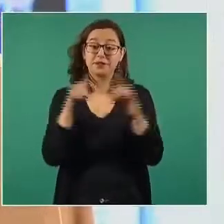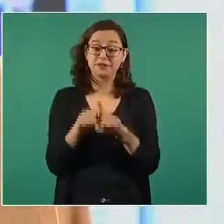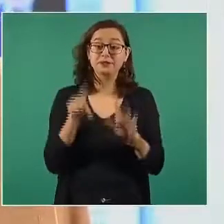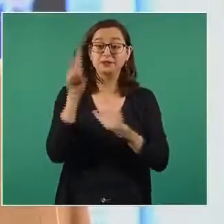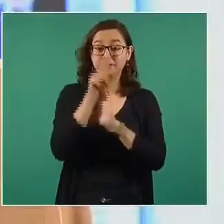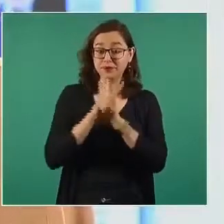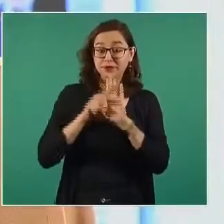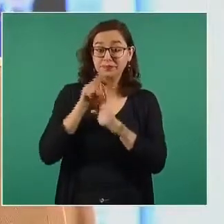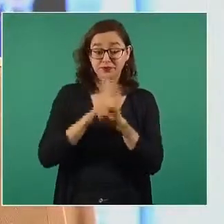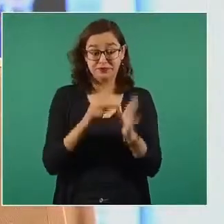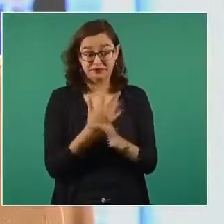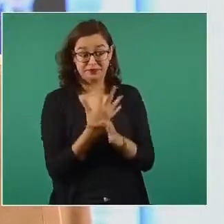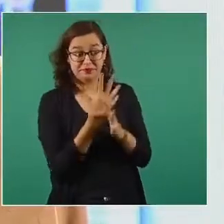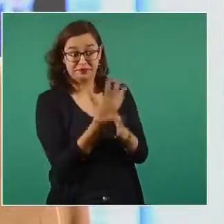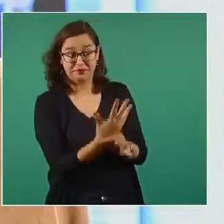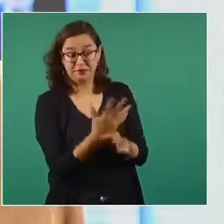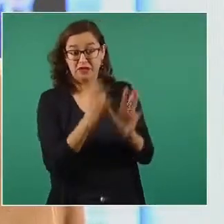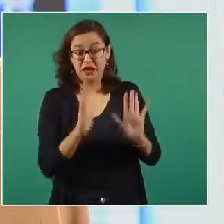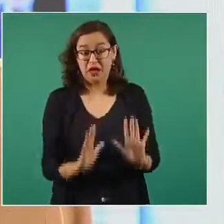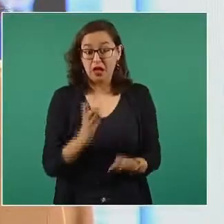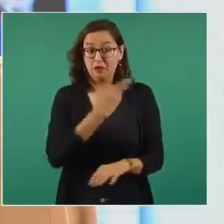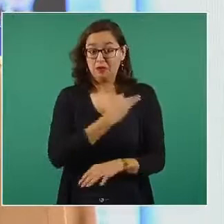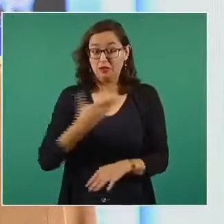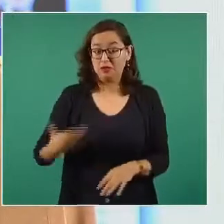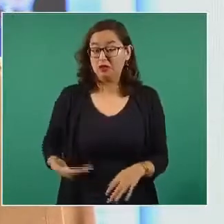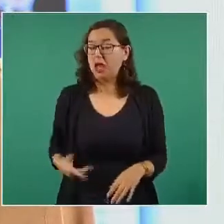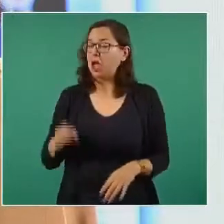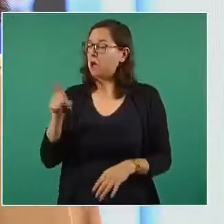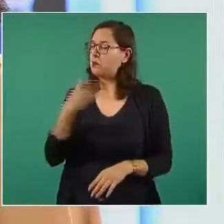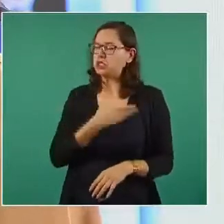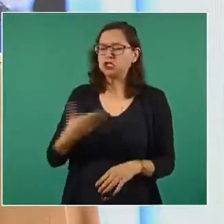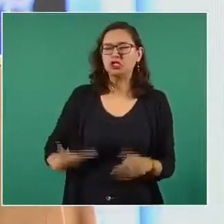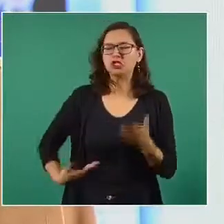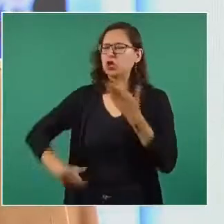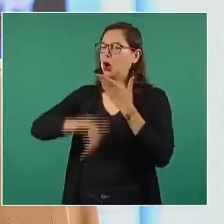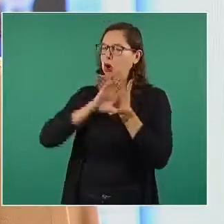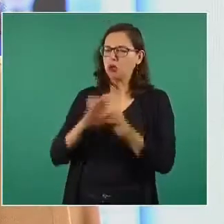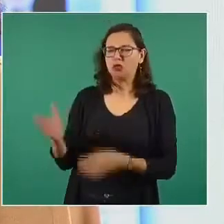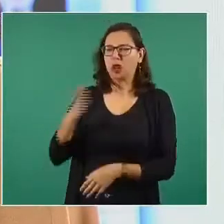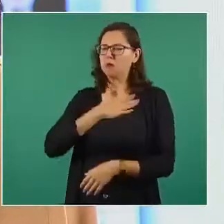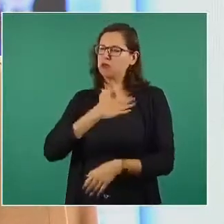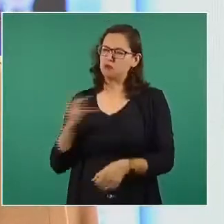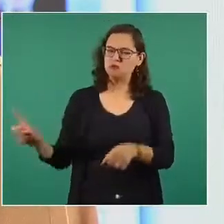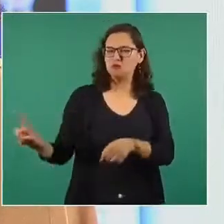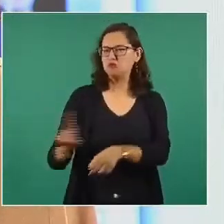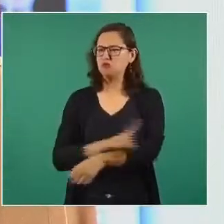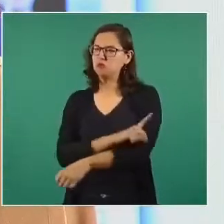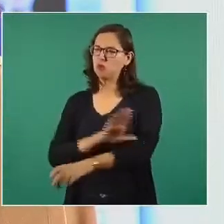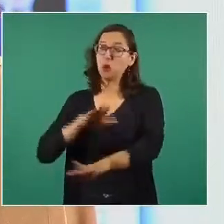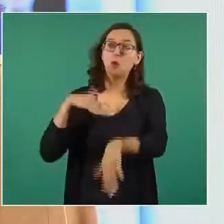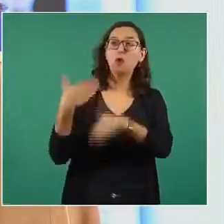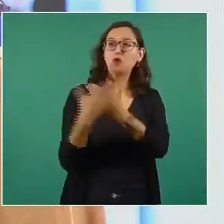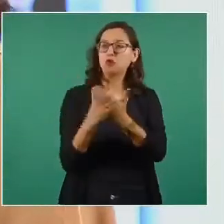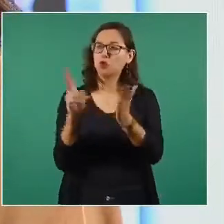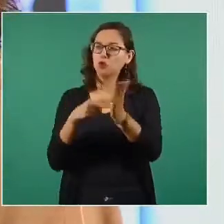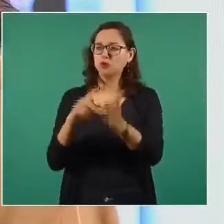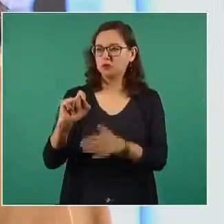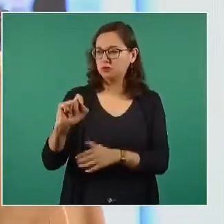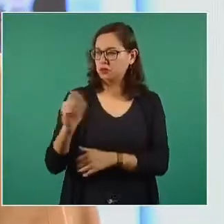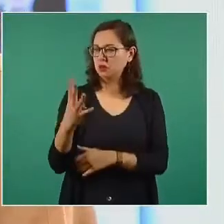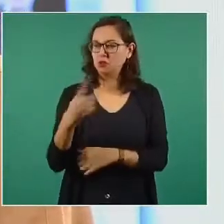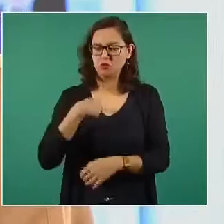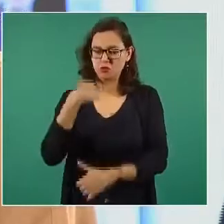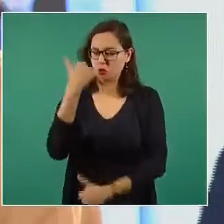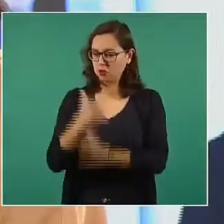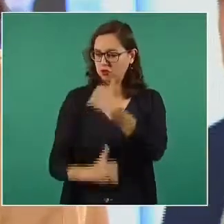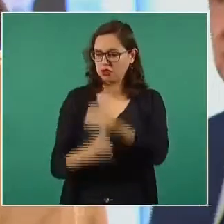que el presidente de la República lo quiere fregar a la mala para que no sea candidato en 2024. Pero de